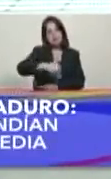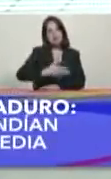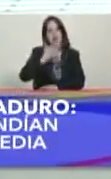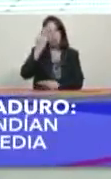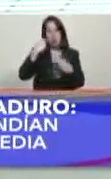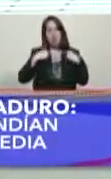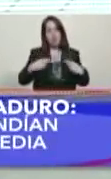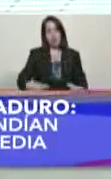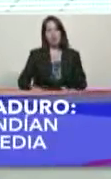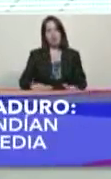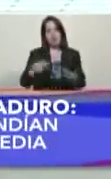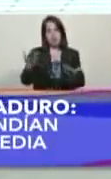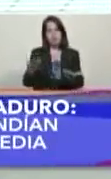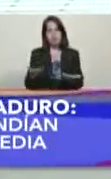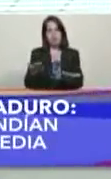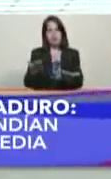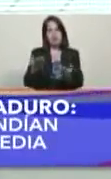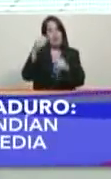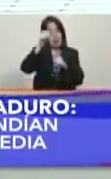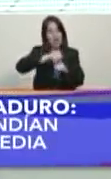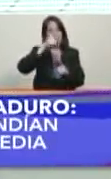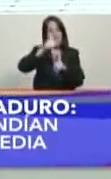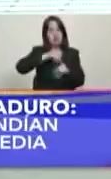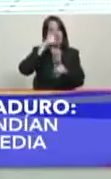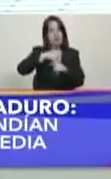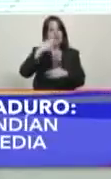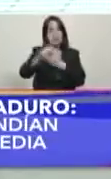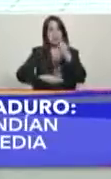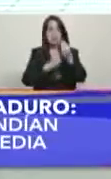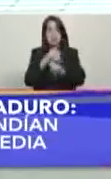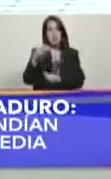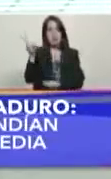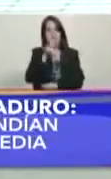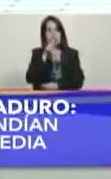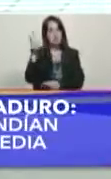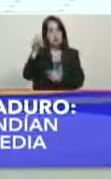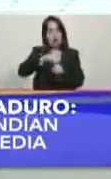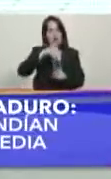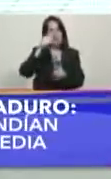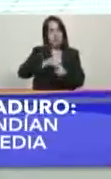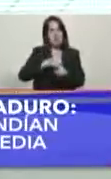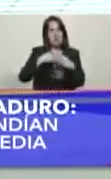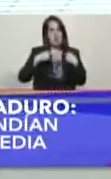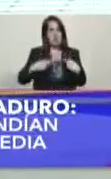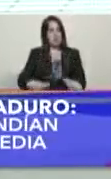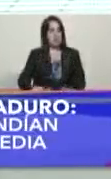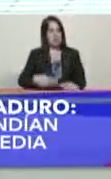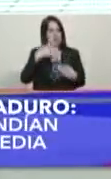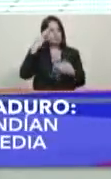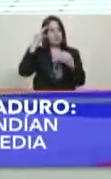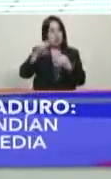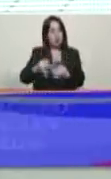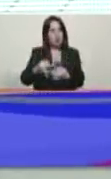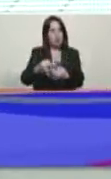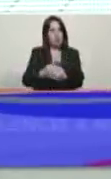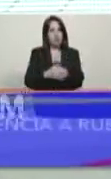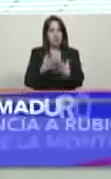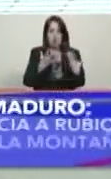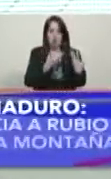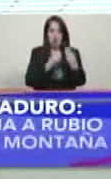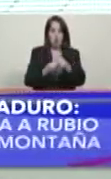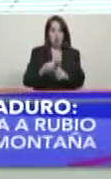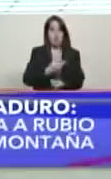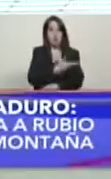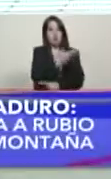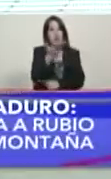humanidad la batalla que se está dando en venezuela es la batalla por la humanidad y tengan la seguridad que junto a ustedes